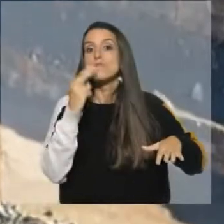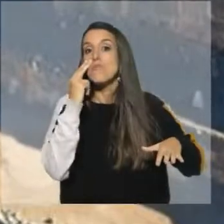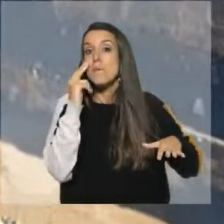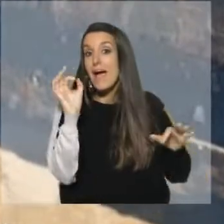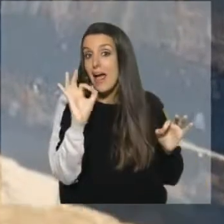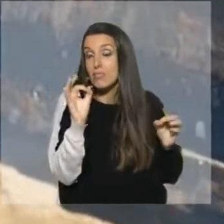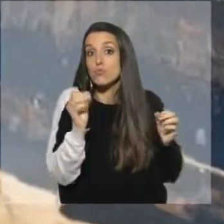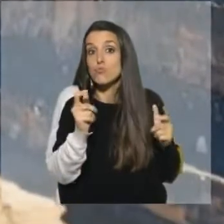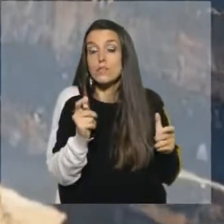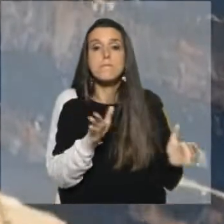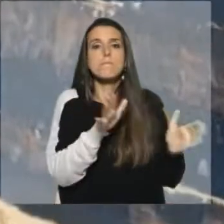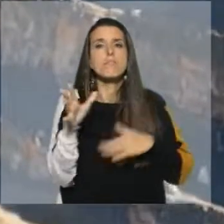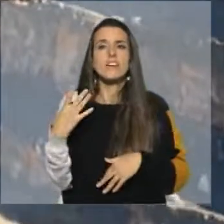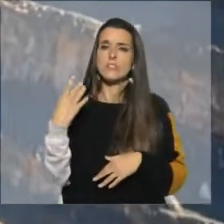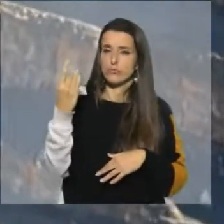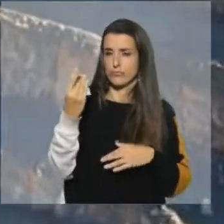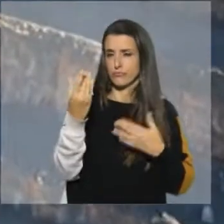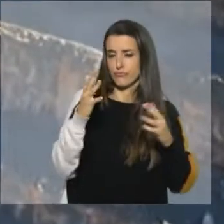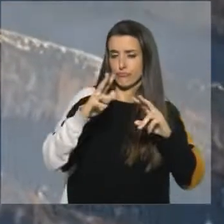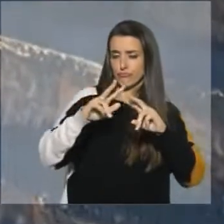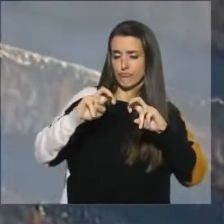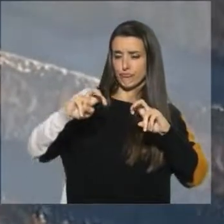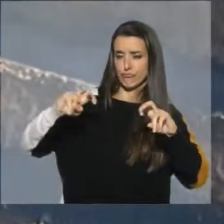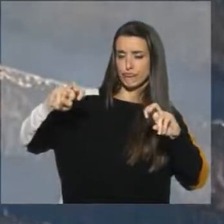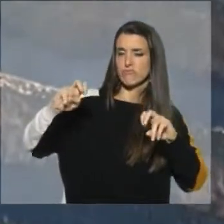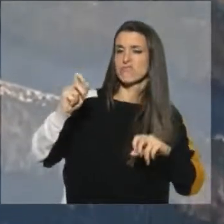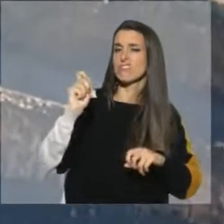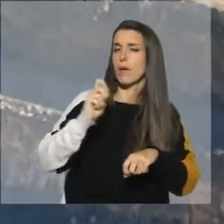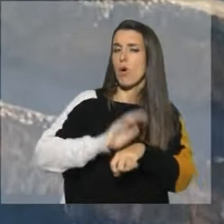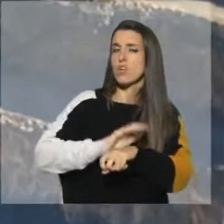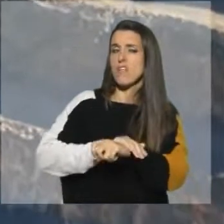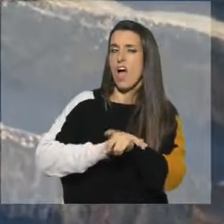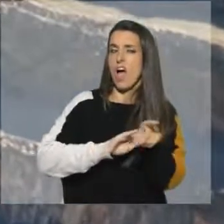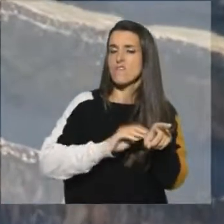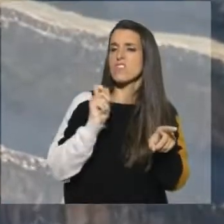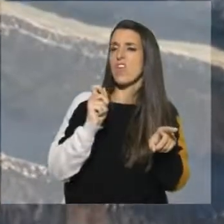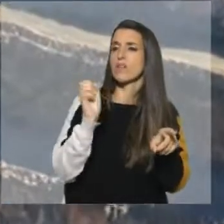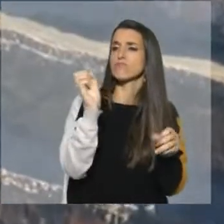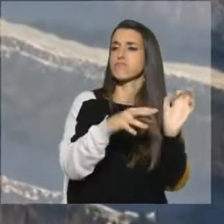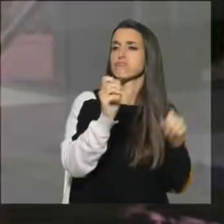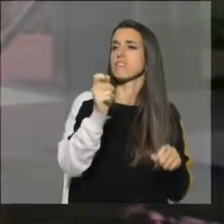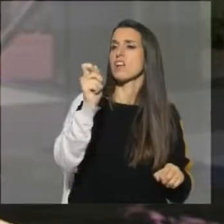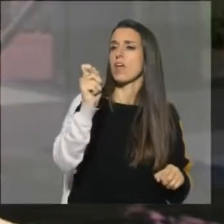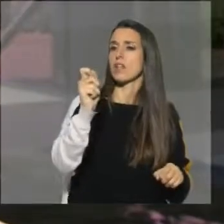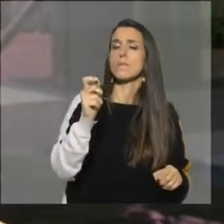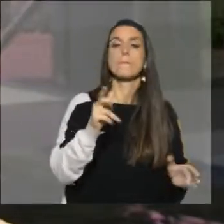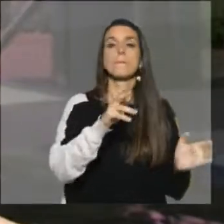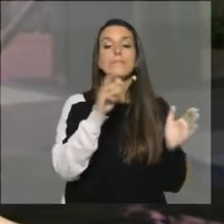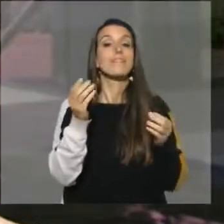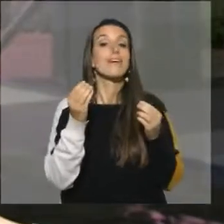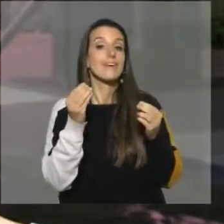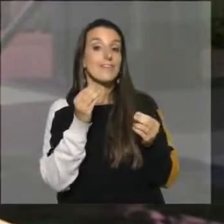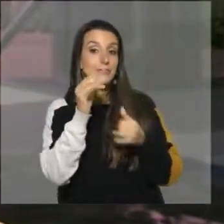operativa el directorio inició una investigación interna para ubicar a los responsables y también dio parte a fiscalía se quiso romper